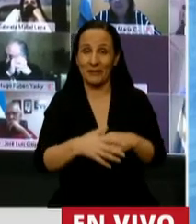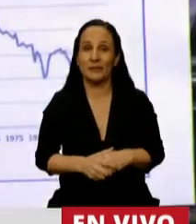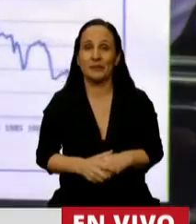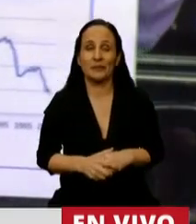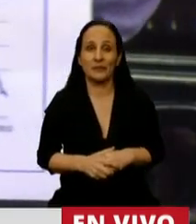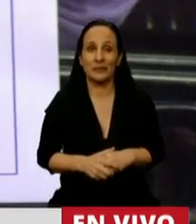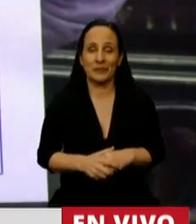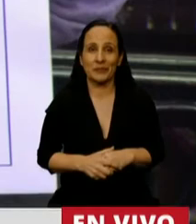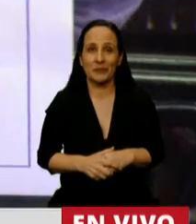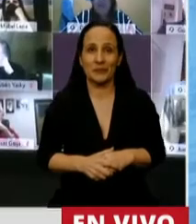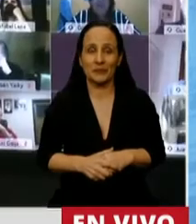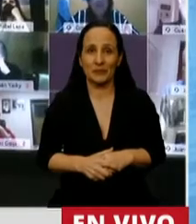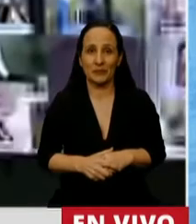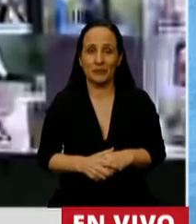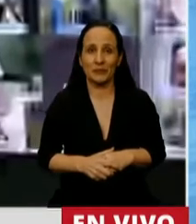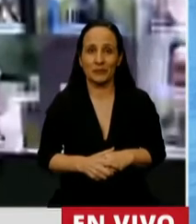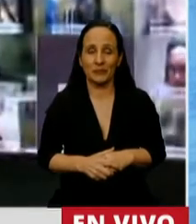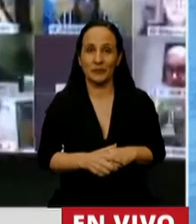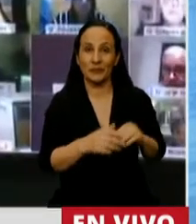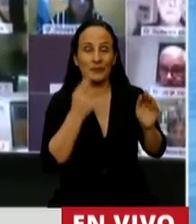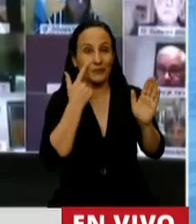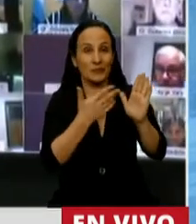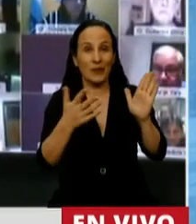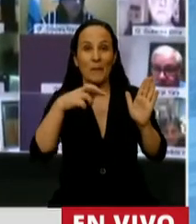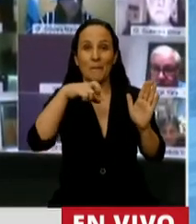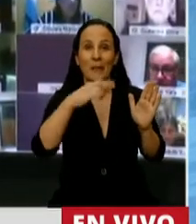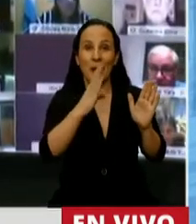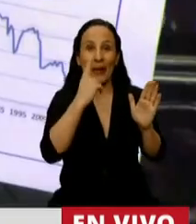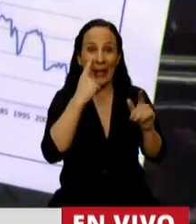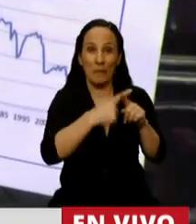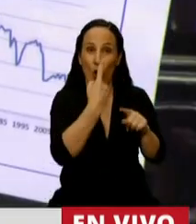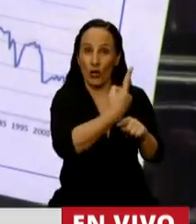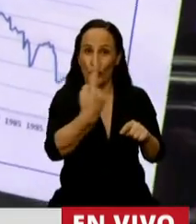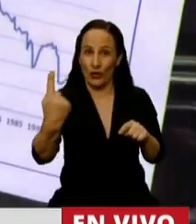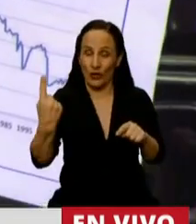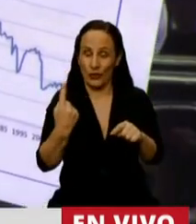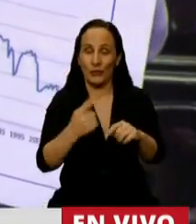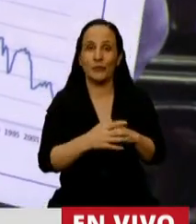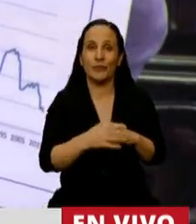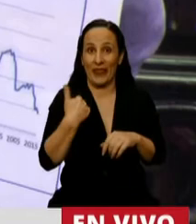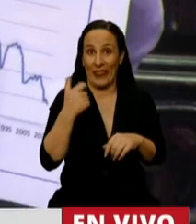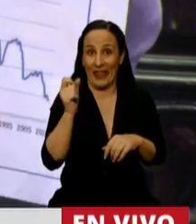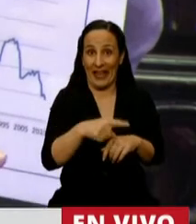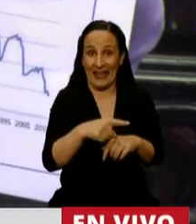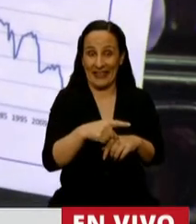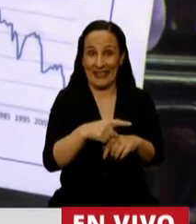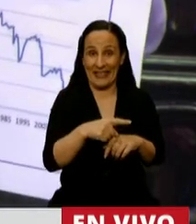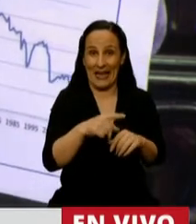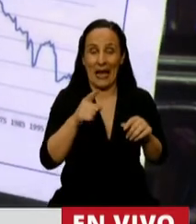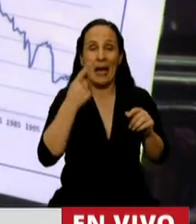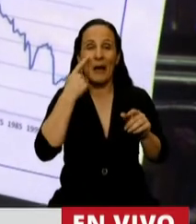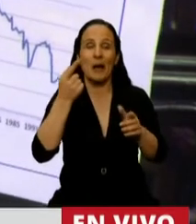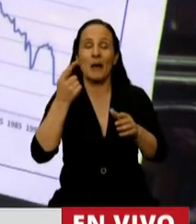este cuadro muestra el pp y per cápita de la argentina contra el promedio